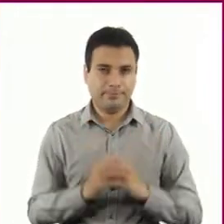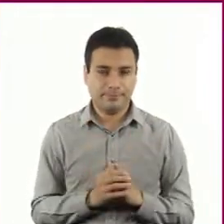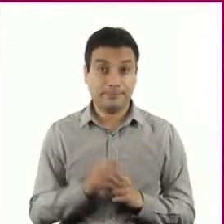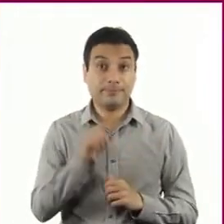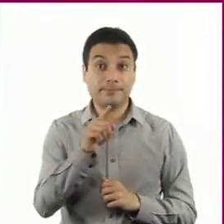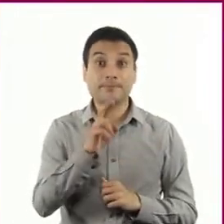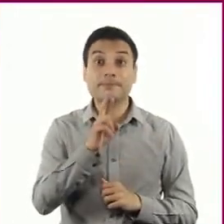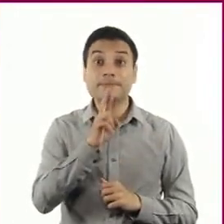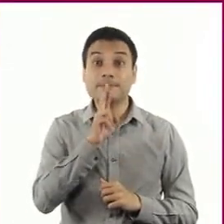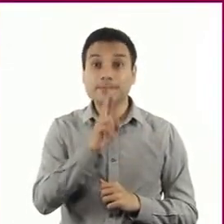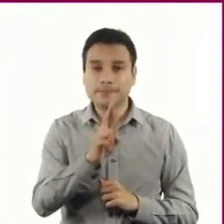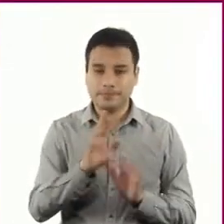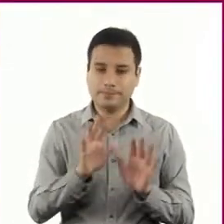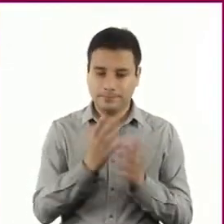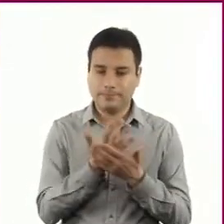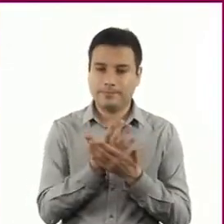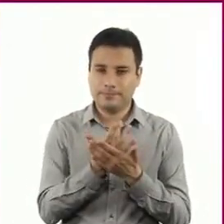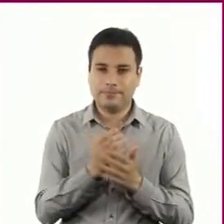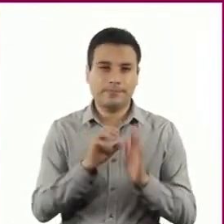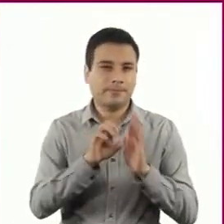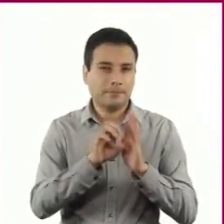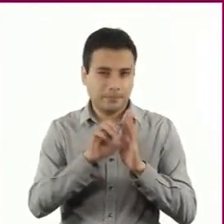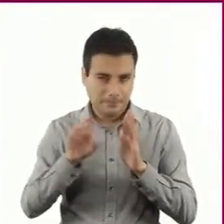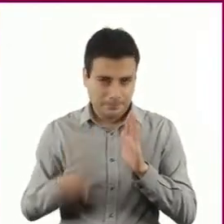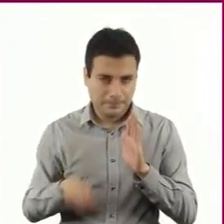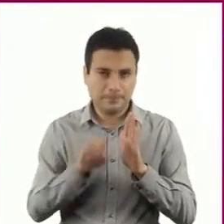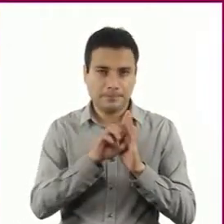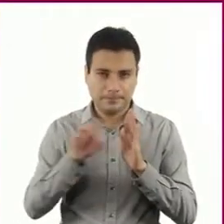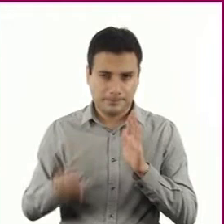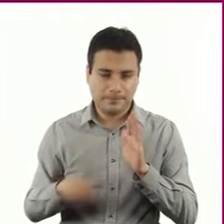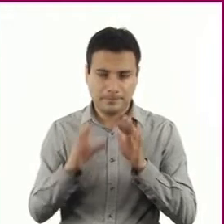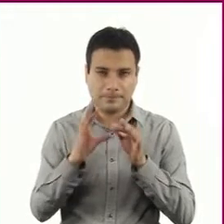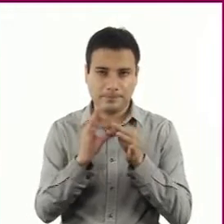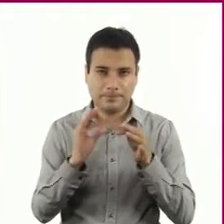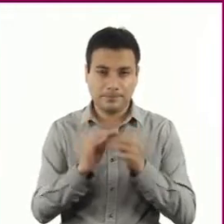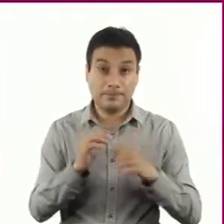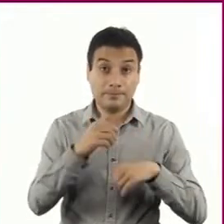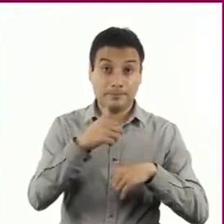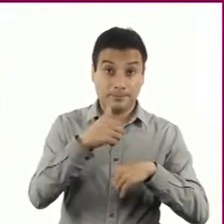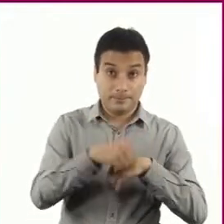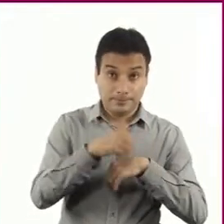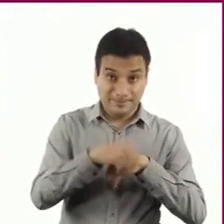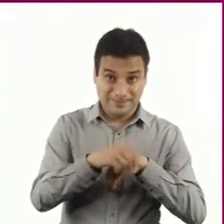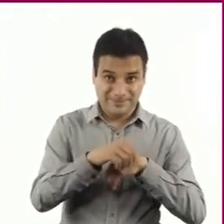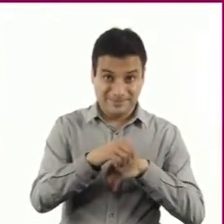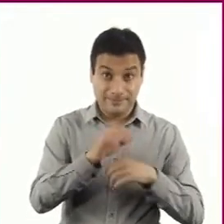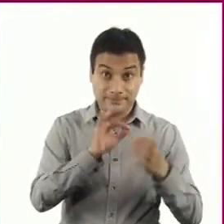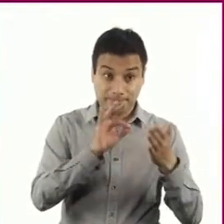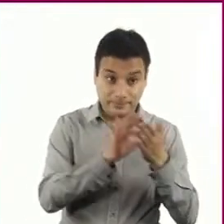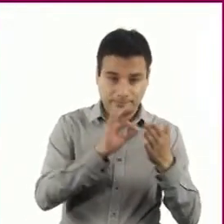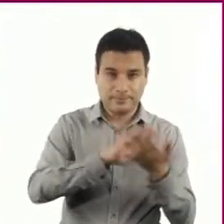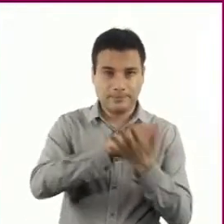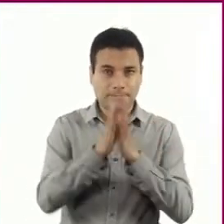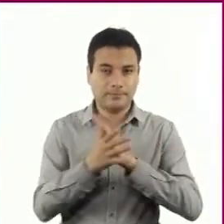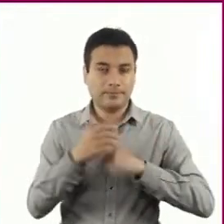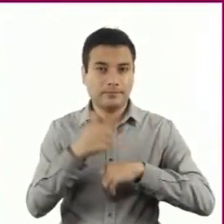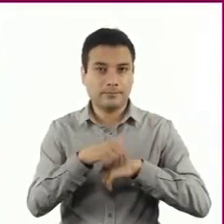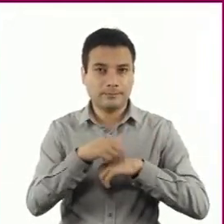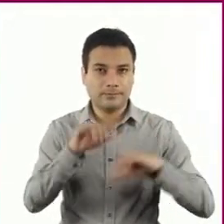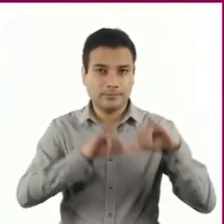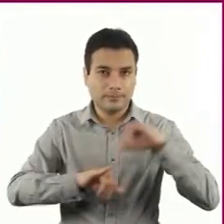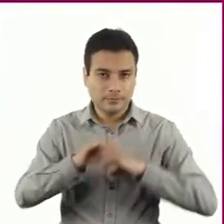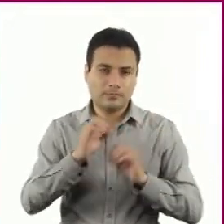la tabla, resolvamos un par de ejemplos relacionados con la conversión de cantidades en notación científica. Anotación